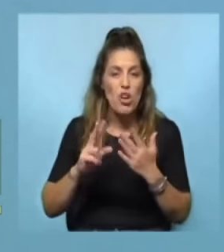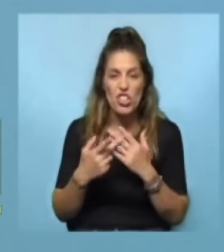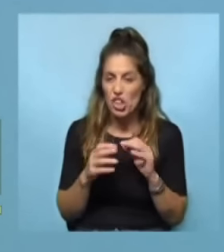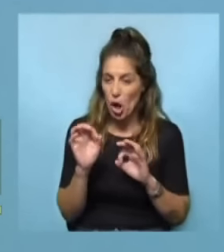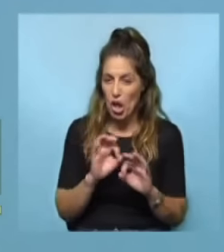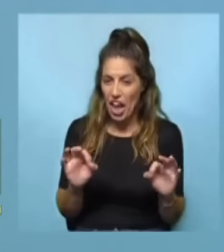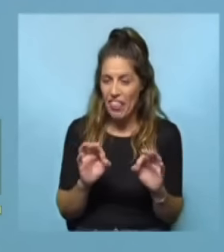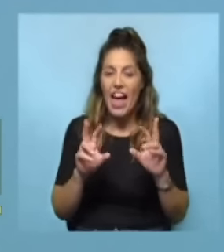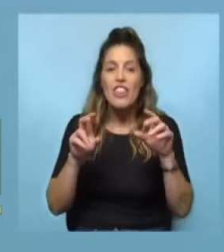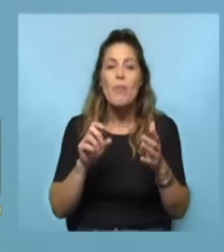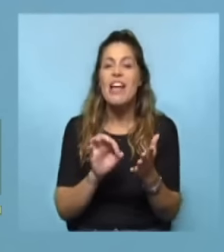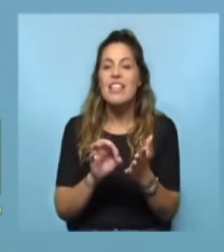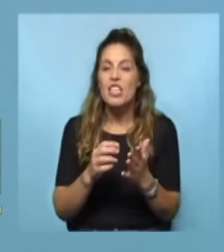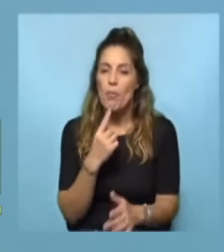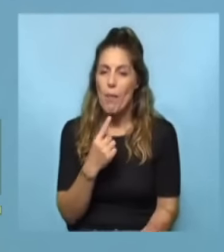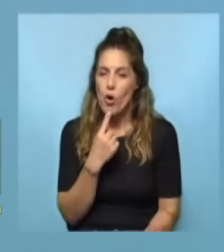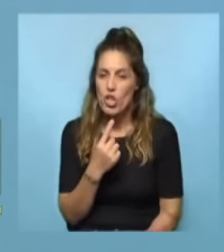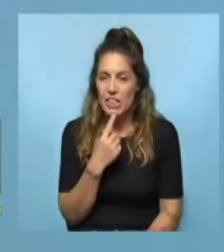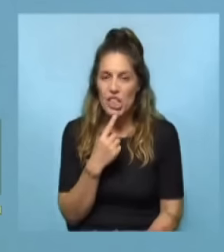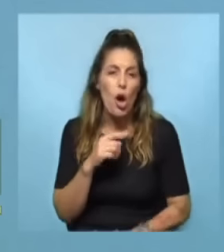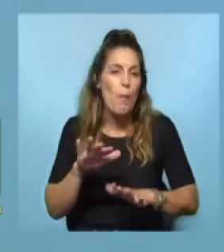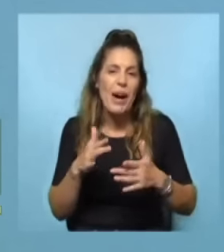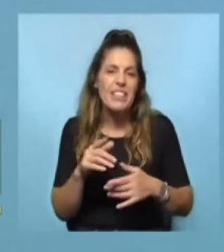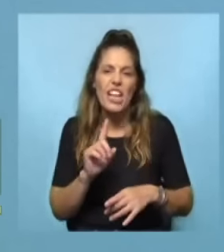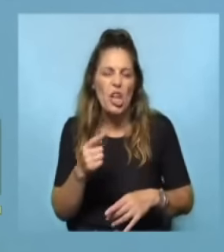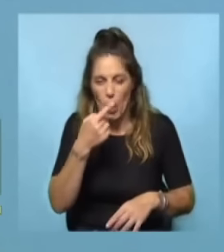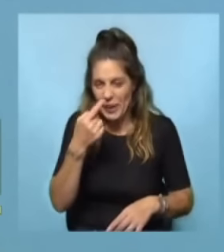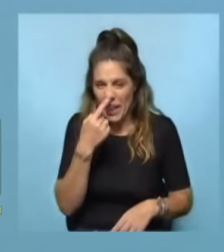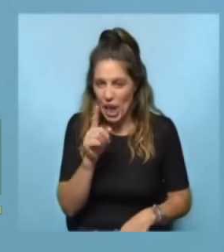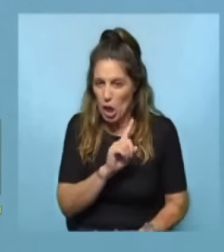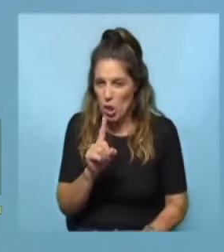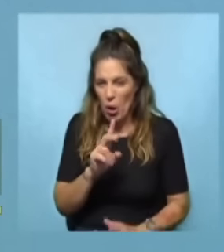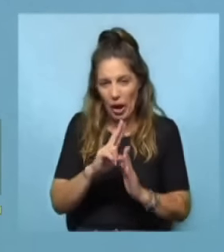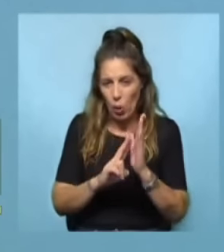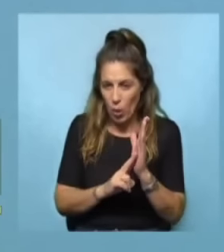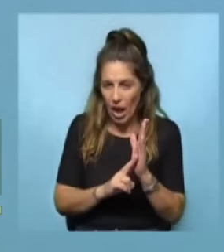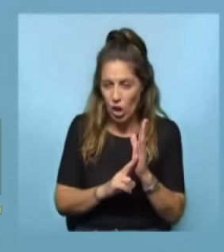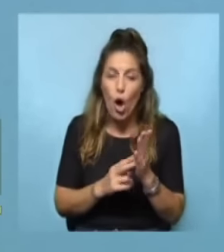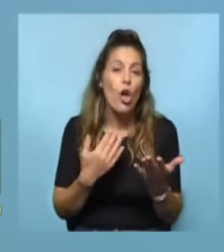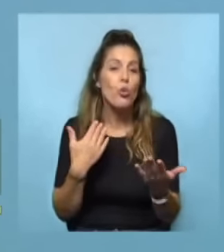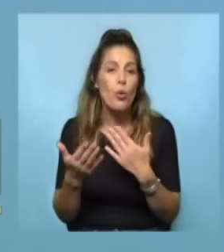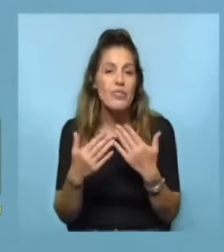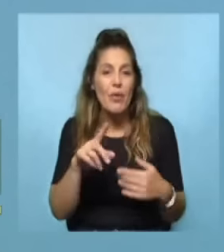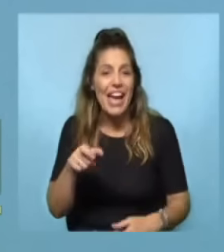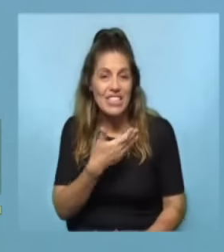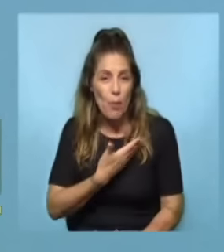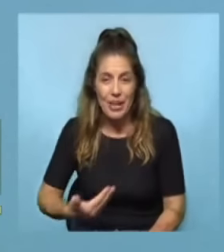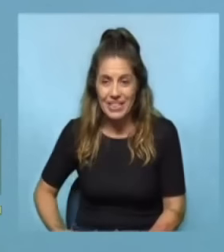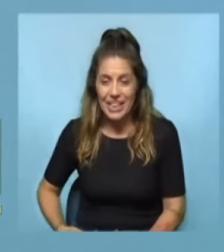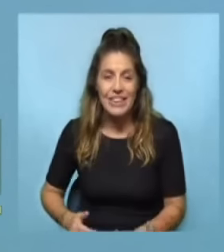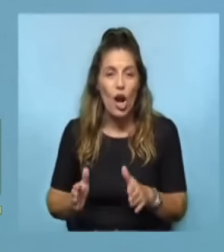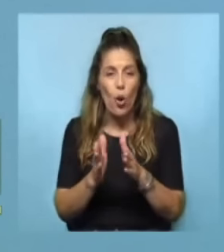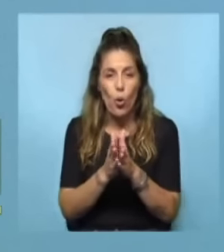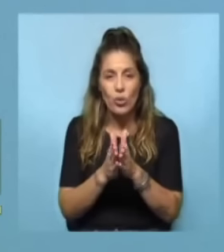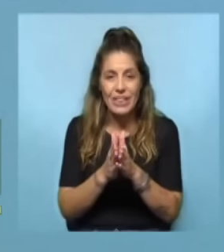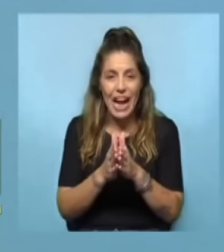desde el punto de vista del sistema político además parece que tampoco hay mucho interés en regularlo estuvimos hablando con el expresidente de la jutep